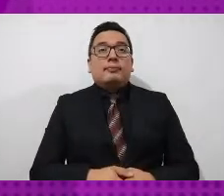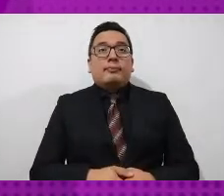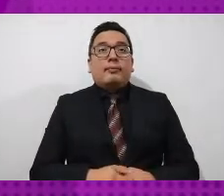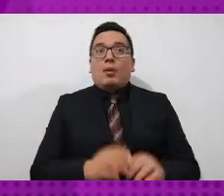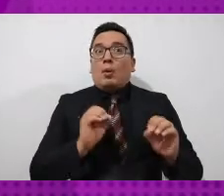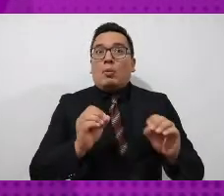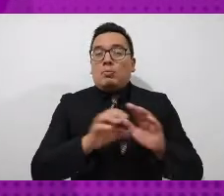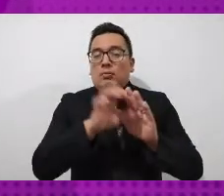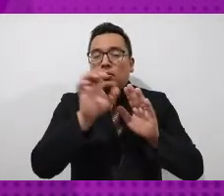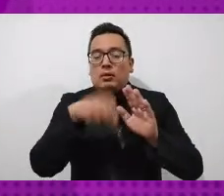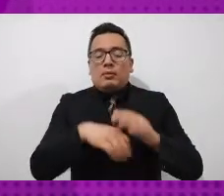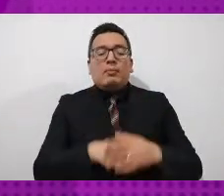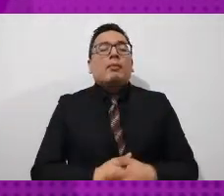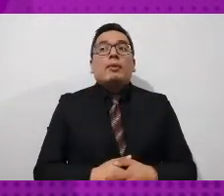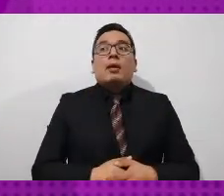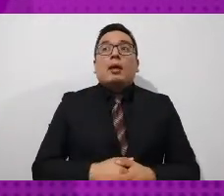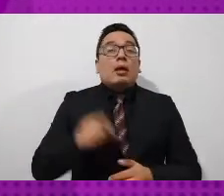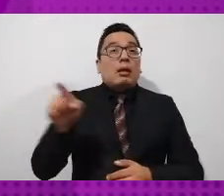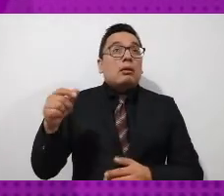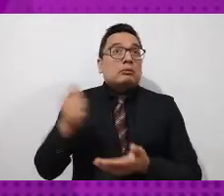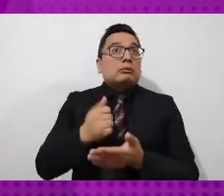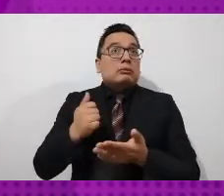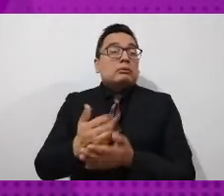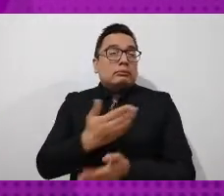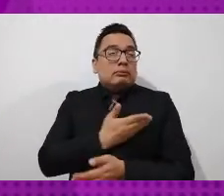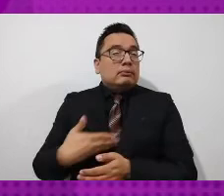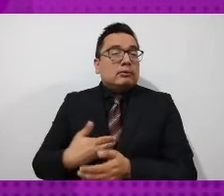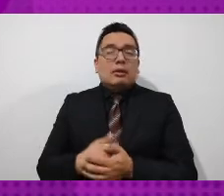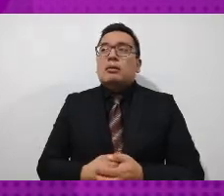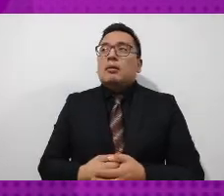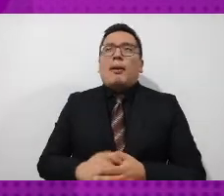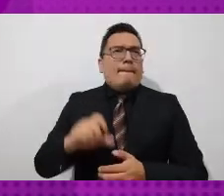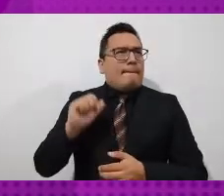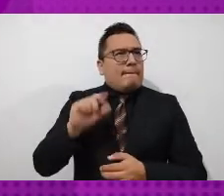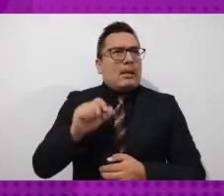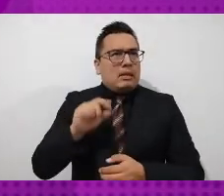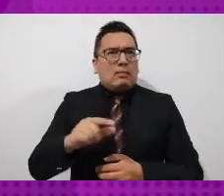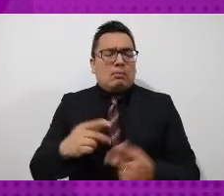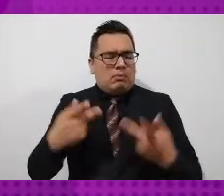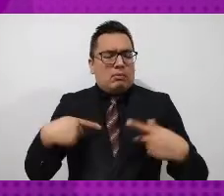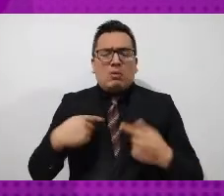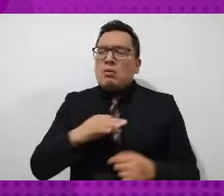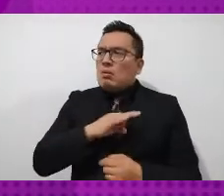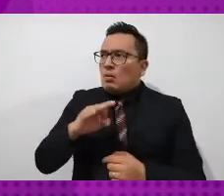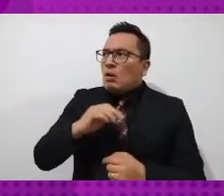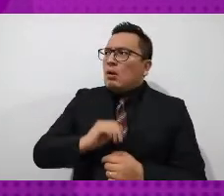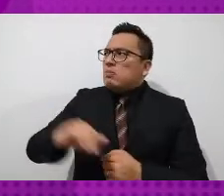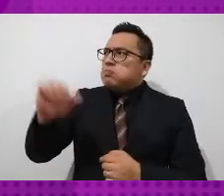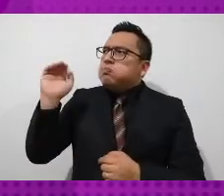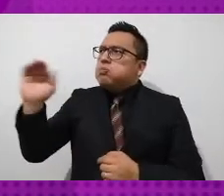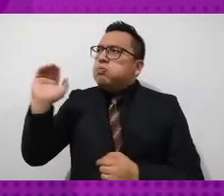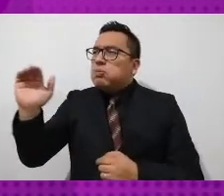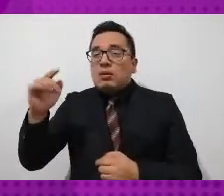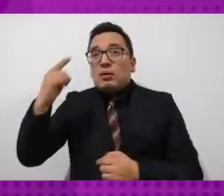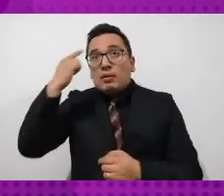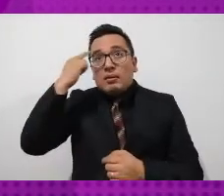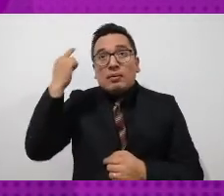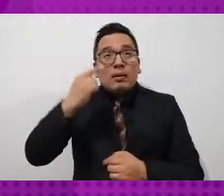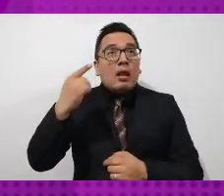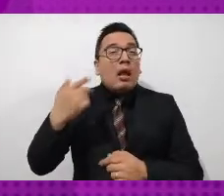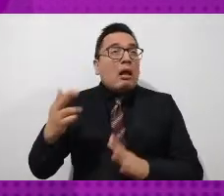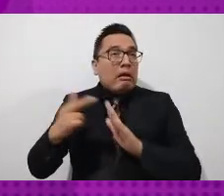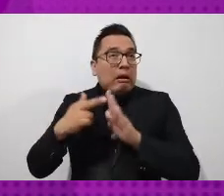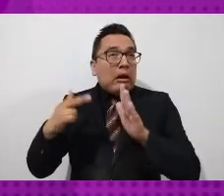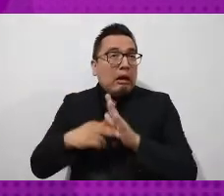mismo caso pasa con los ayuntamientos. También las personas pueden, si es su deseo, velar